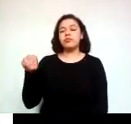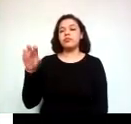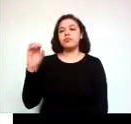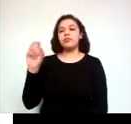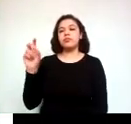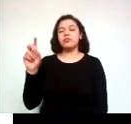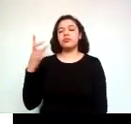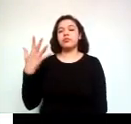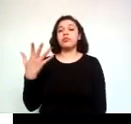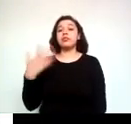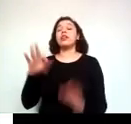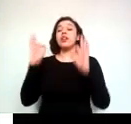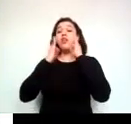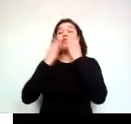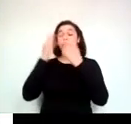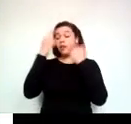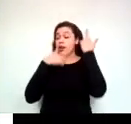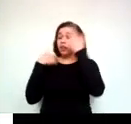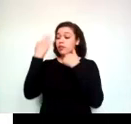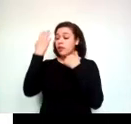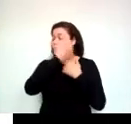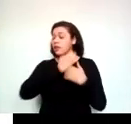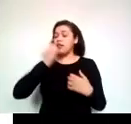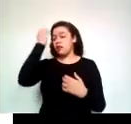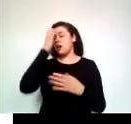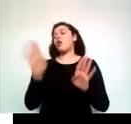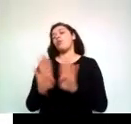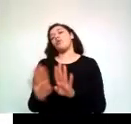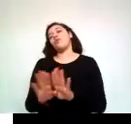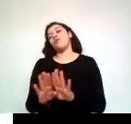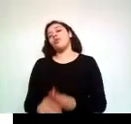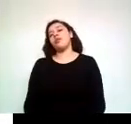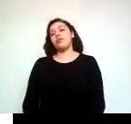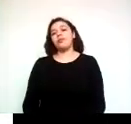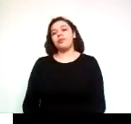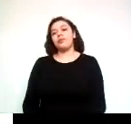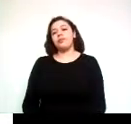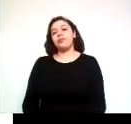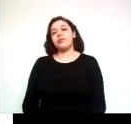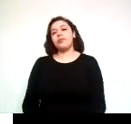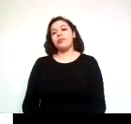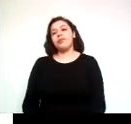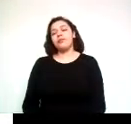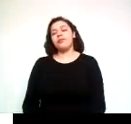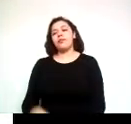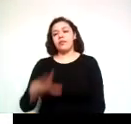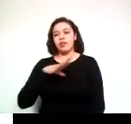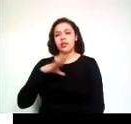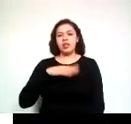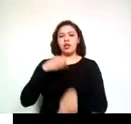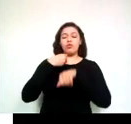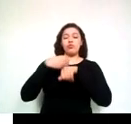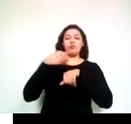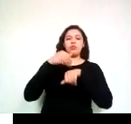lo vamos a evaluar, ¿no? Y, por ejemplo, nos dice, nos menciona ahí los ítems o